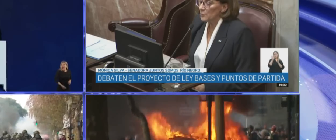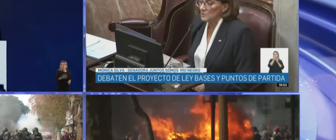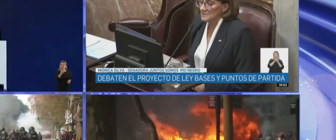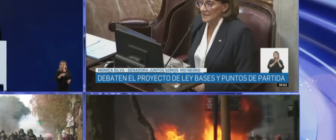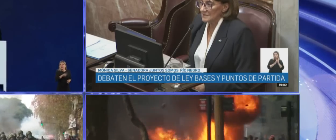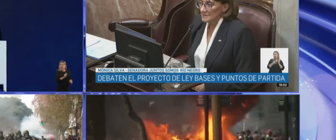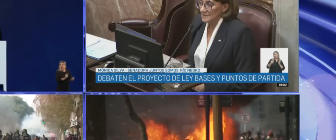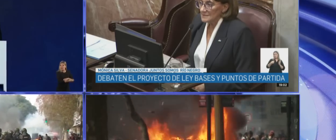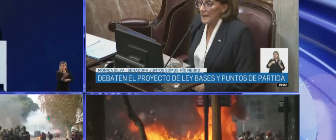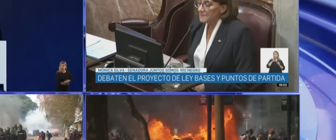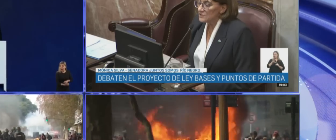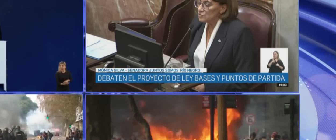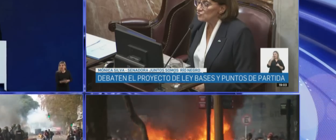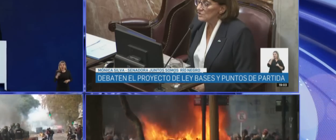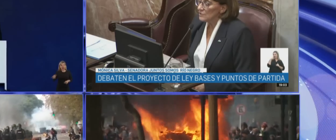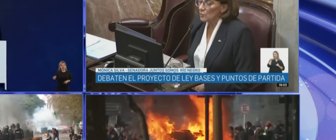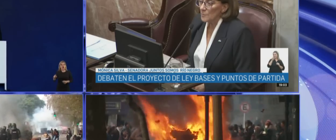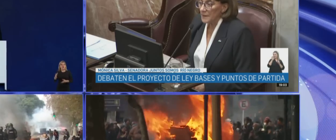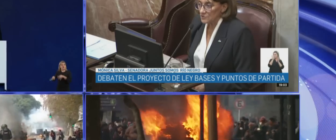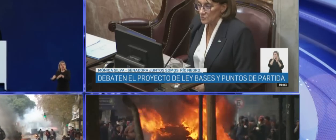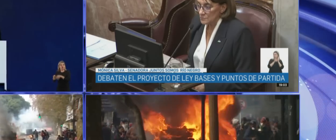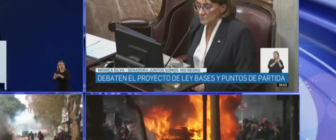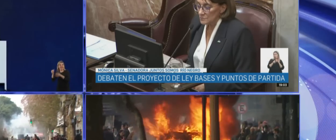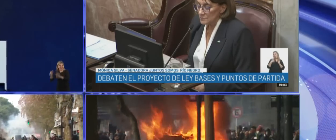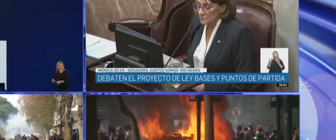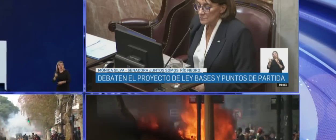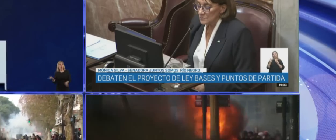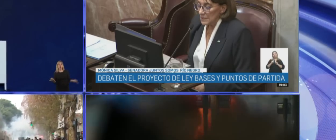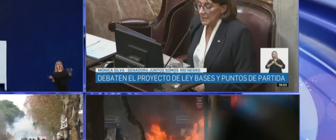hacen, esto va a funcionar y no vuelven más.